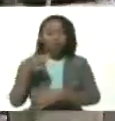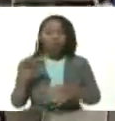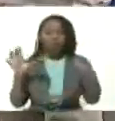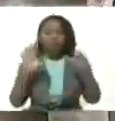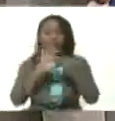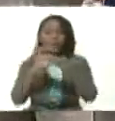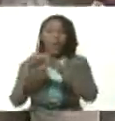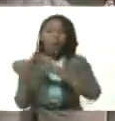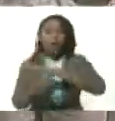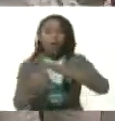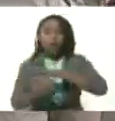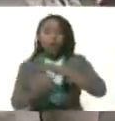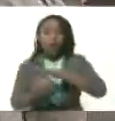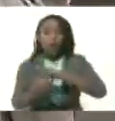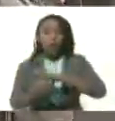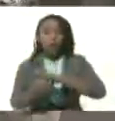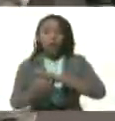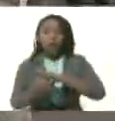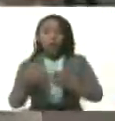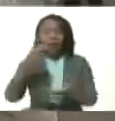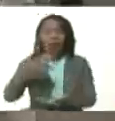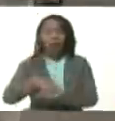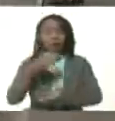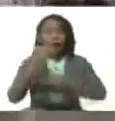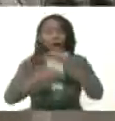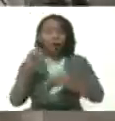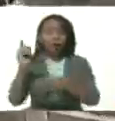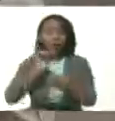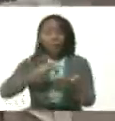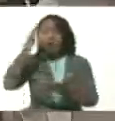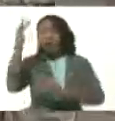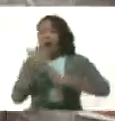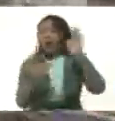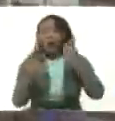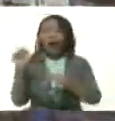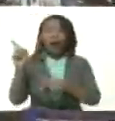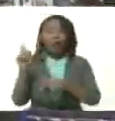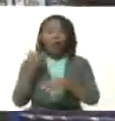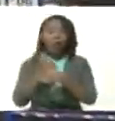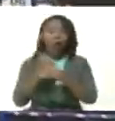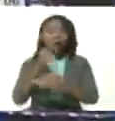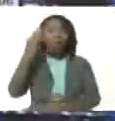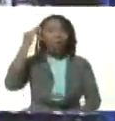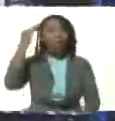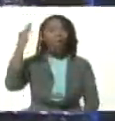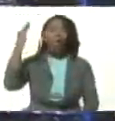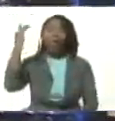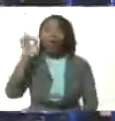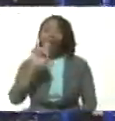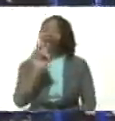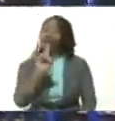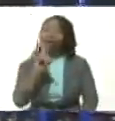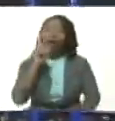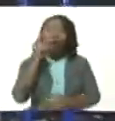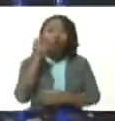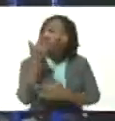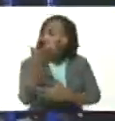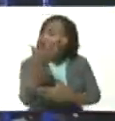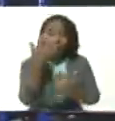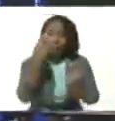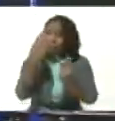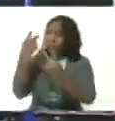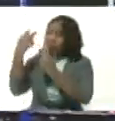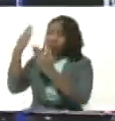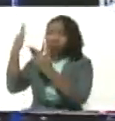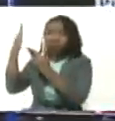Estado lograr este milagro que yo le digo no es fantasía. Esto que usted ve es la persistencia, es el resultado